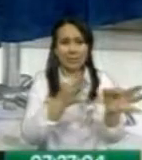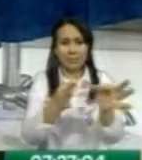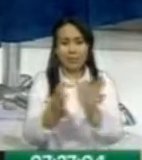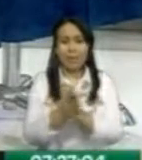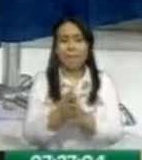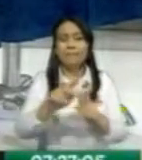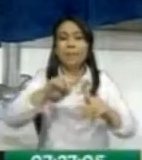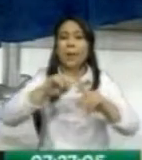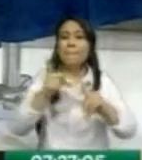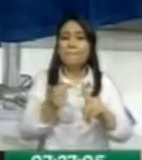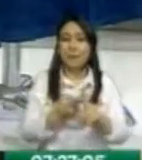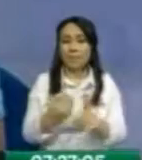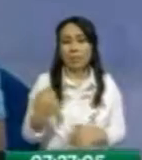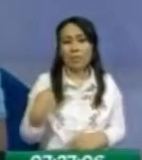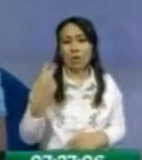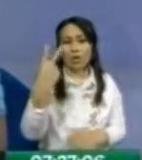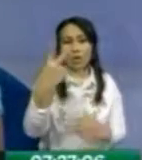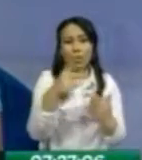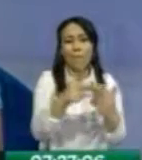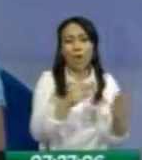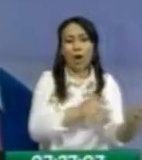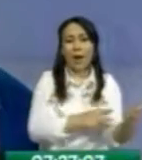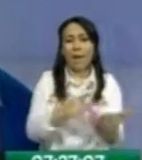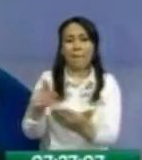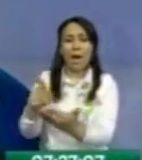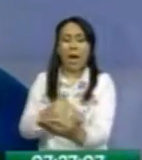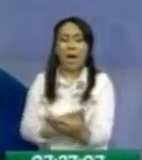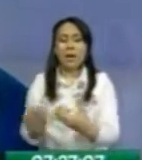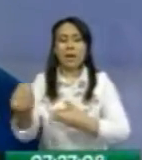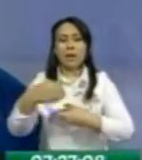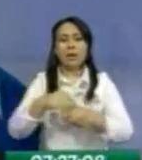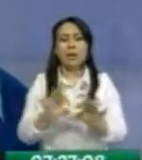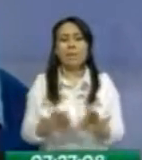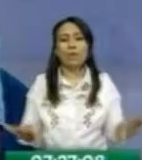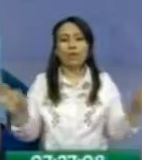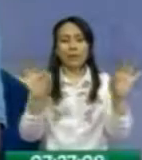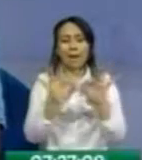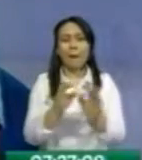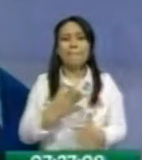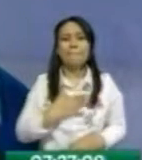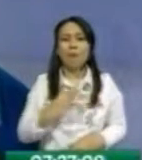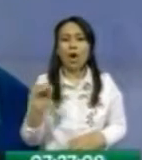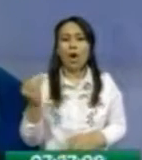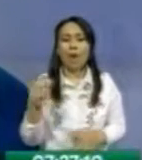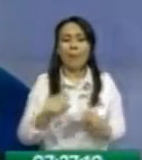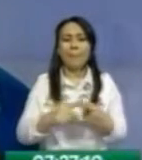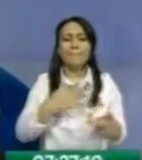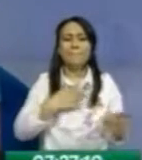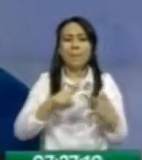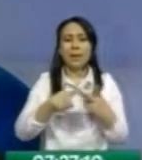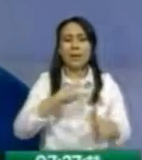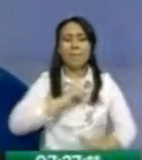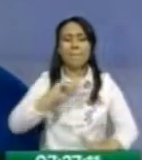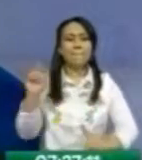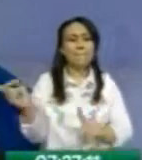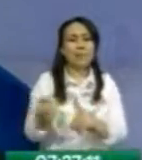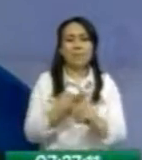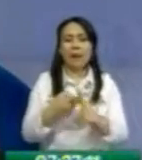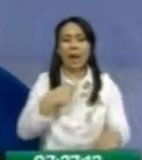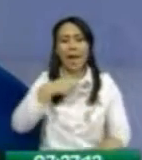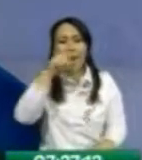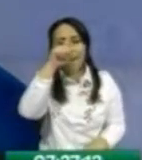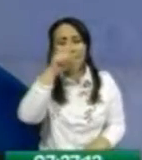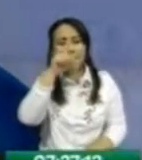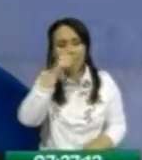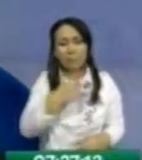en primer lugar tenemos dos programas importantes que generan esto. Primero, el programa Empleo Joven y Mi Primer Empleo, que es un programa que lo hemos fondeado